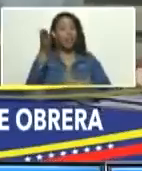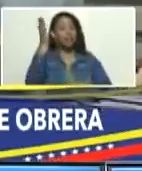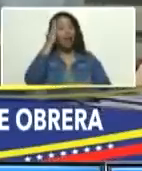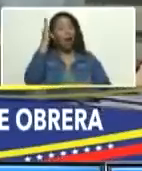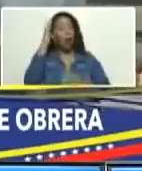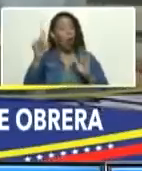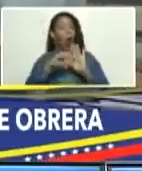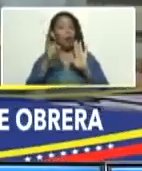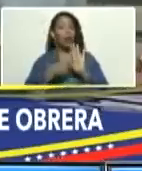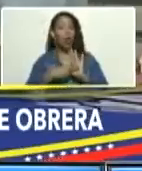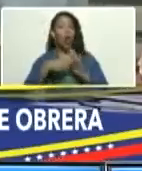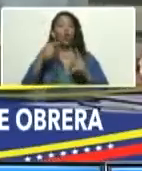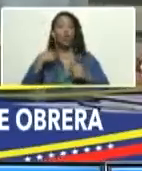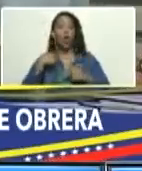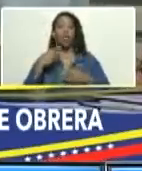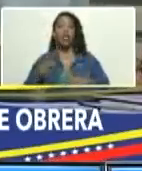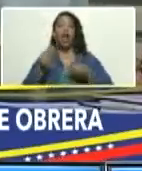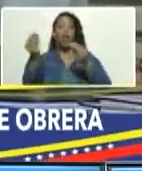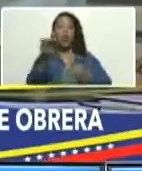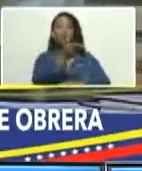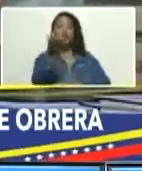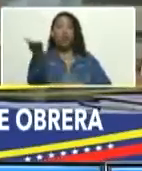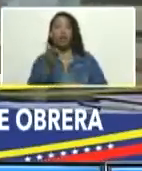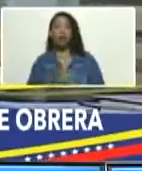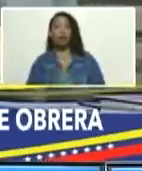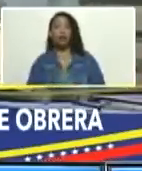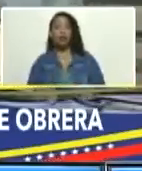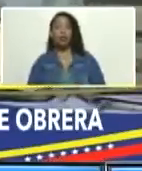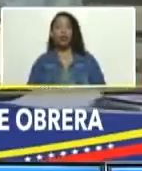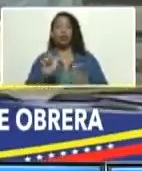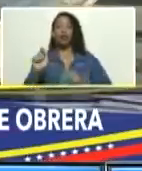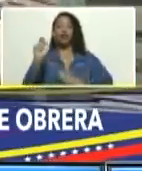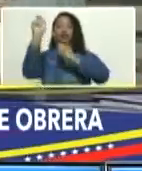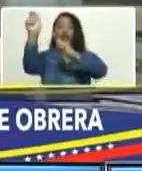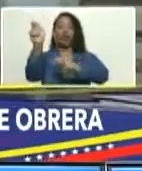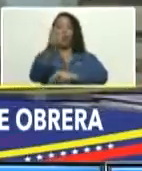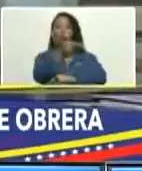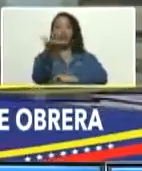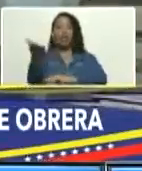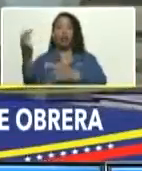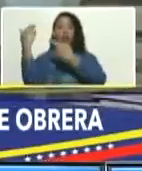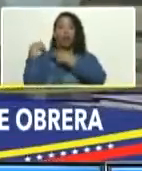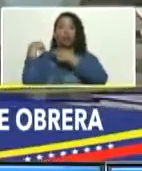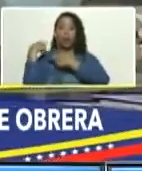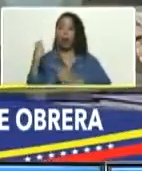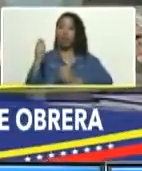Siete líneas, se las dejo aquí, pues. Se las dejo a ustedes.